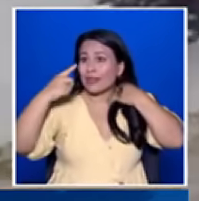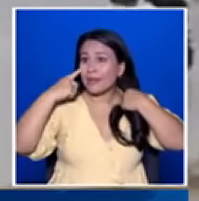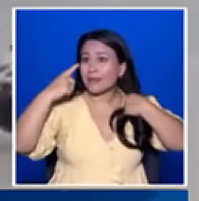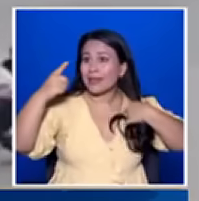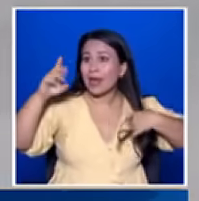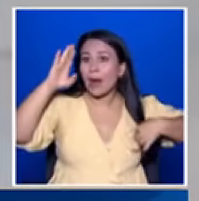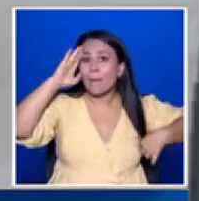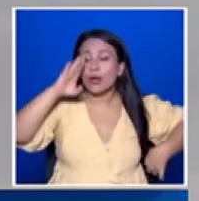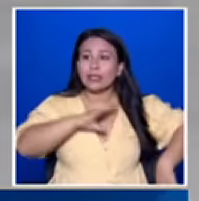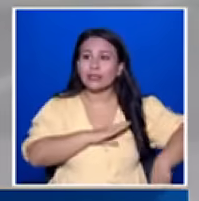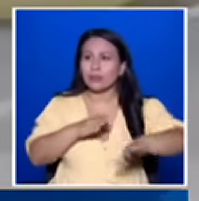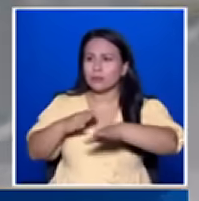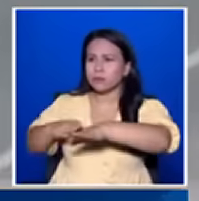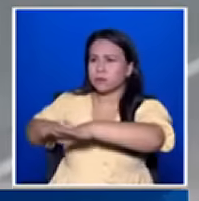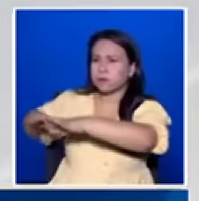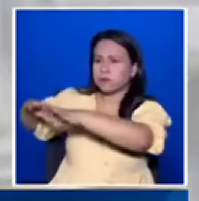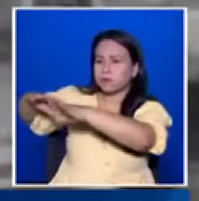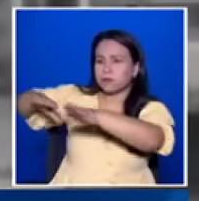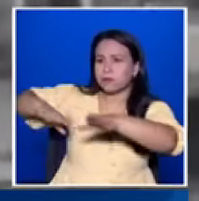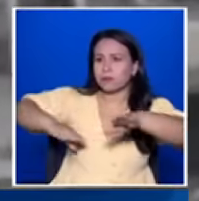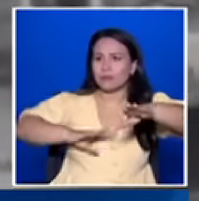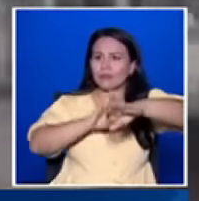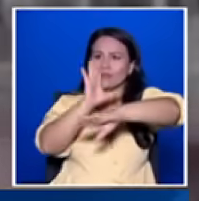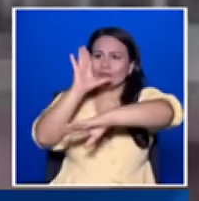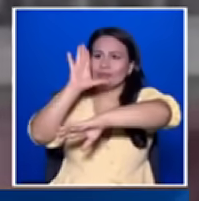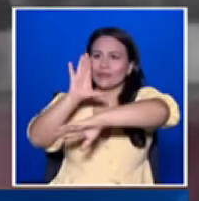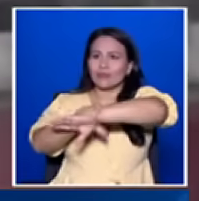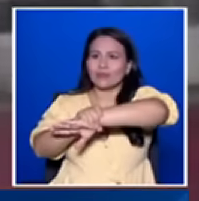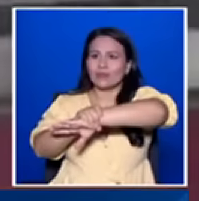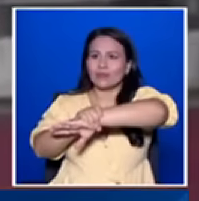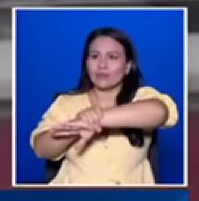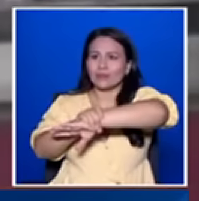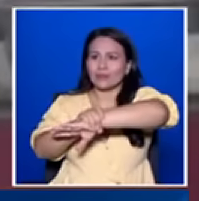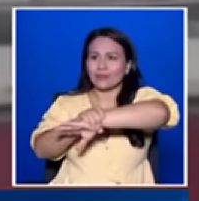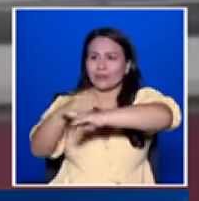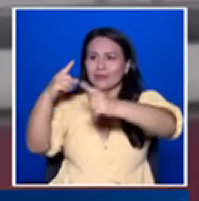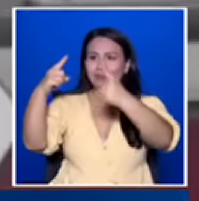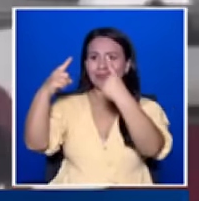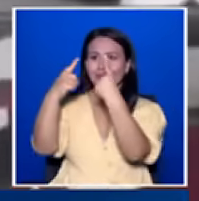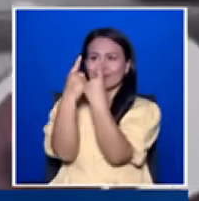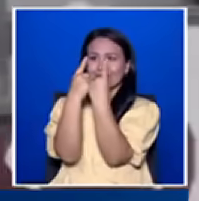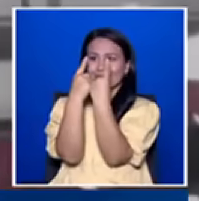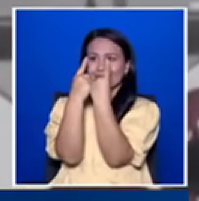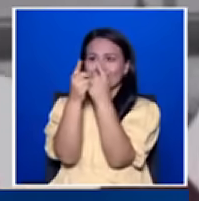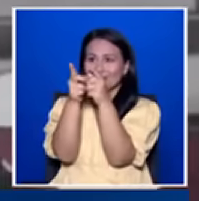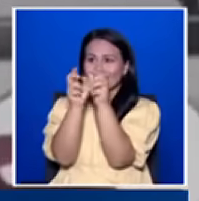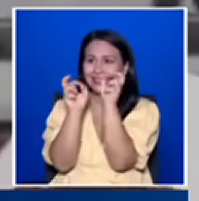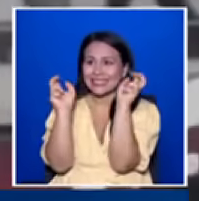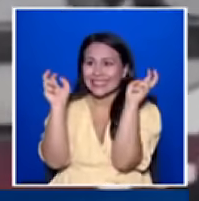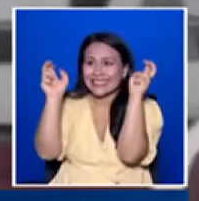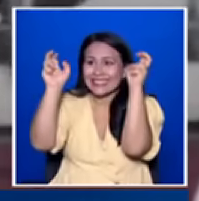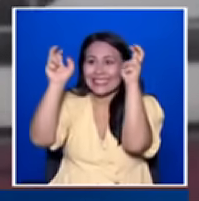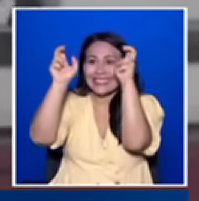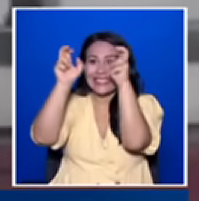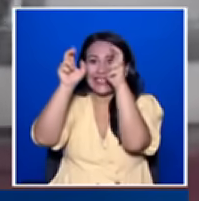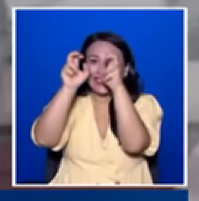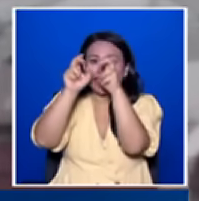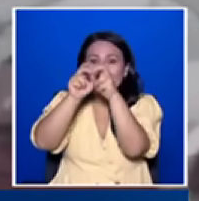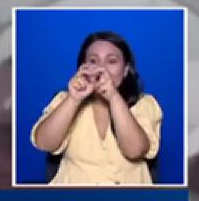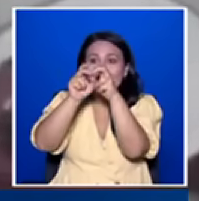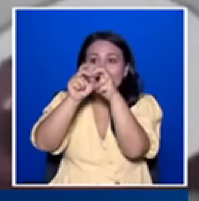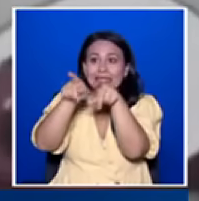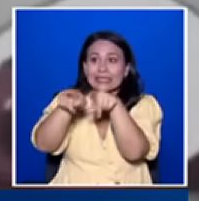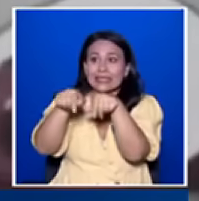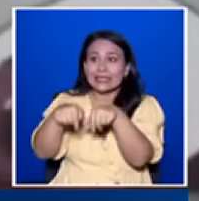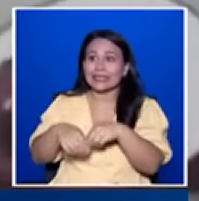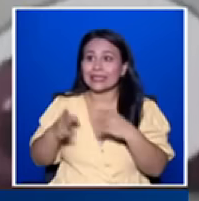cómo los operadores le empezaron a seguir el rastro al delincuente y luego la persecución ininterrumpida que hubo por varias cuadras y kilómetros